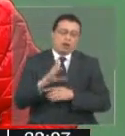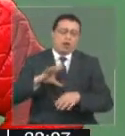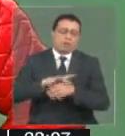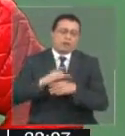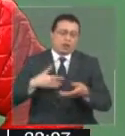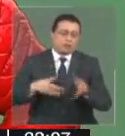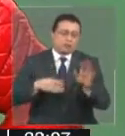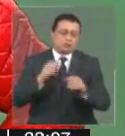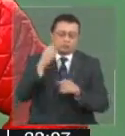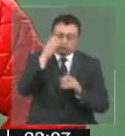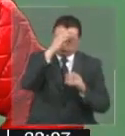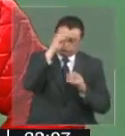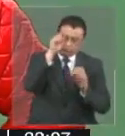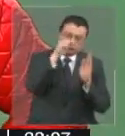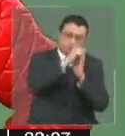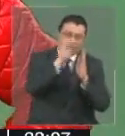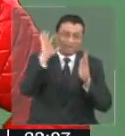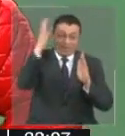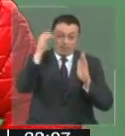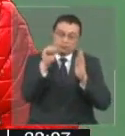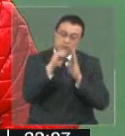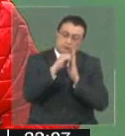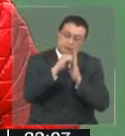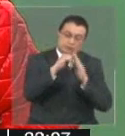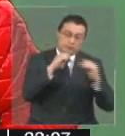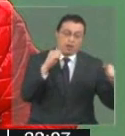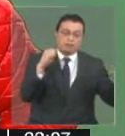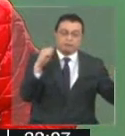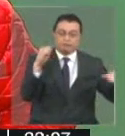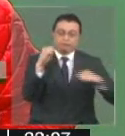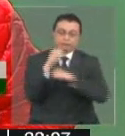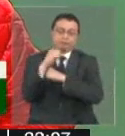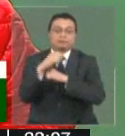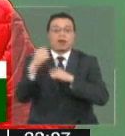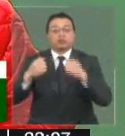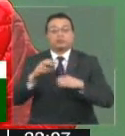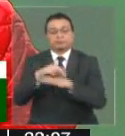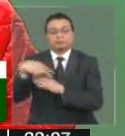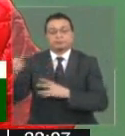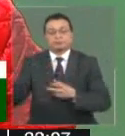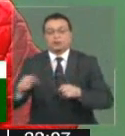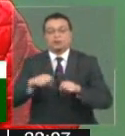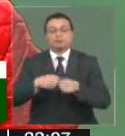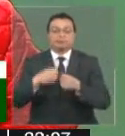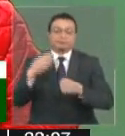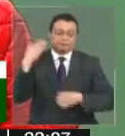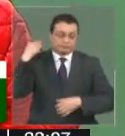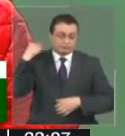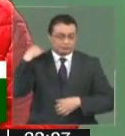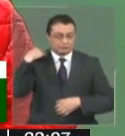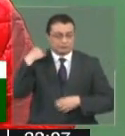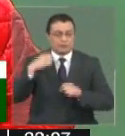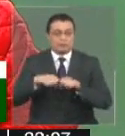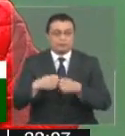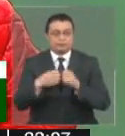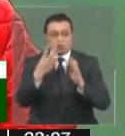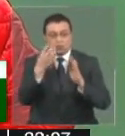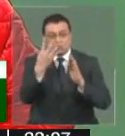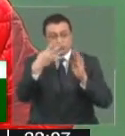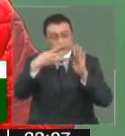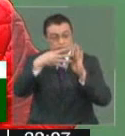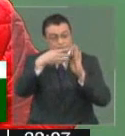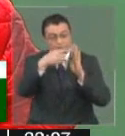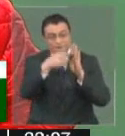por esa razón el impacto me lesionó la cuarta cervical. Uh-huh. Una lesión bastante más alta que la del